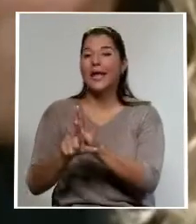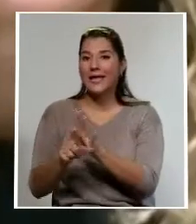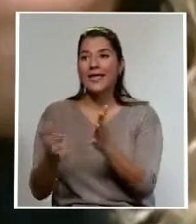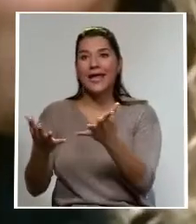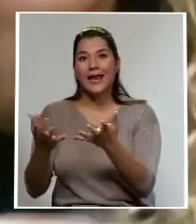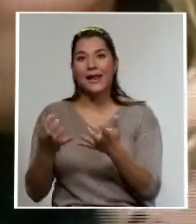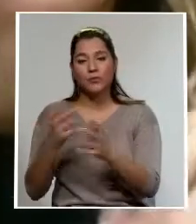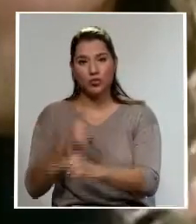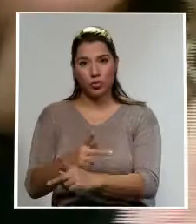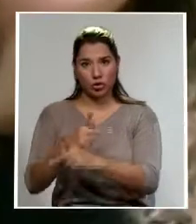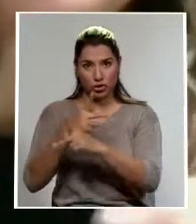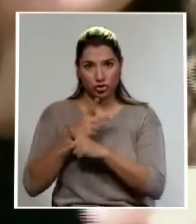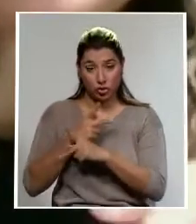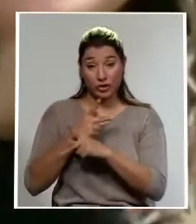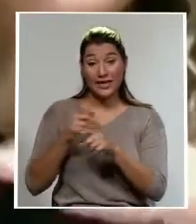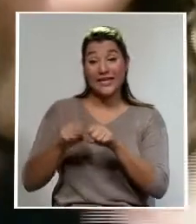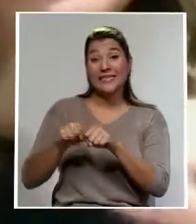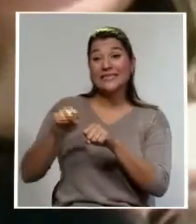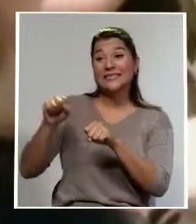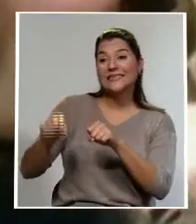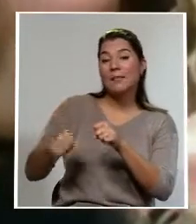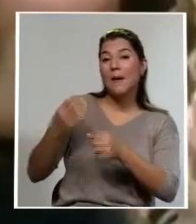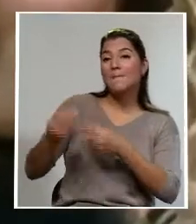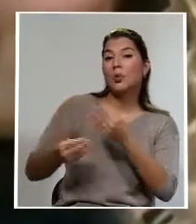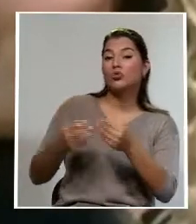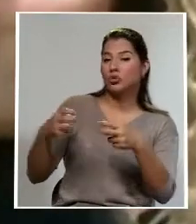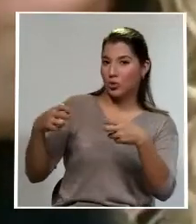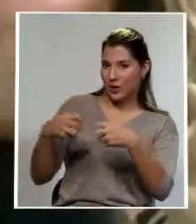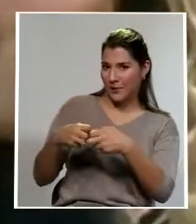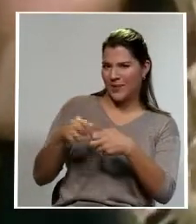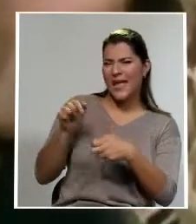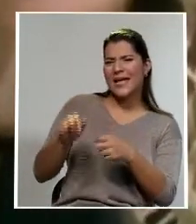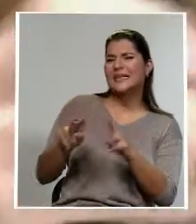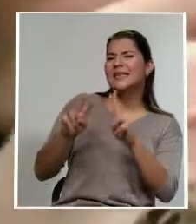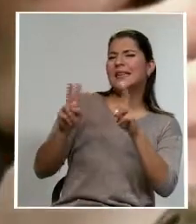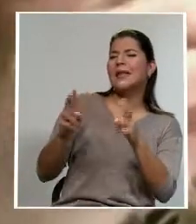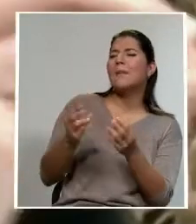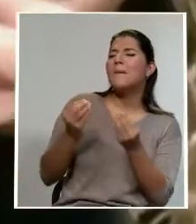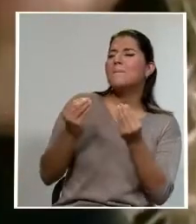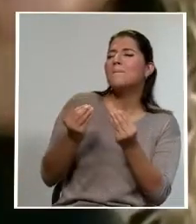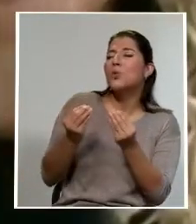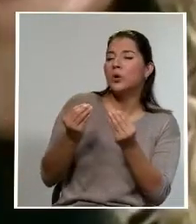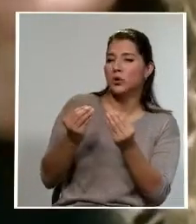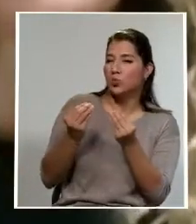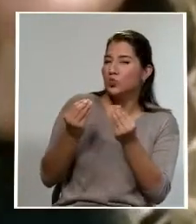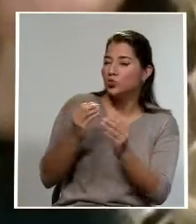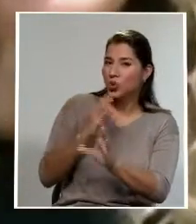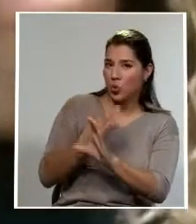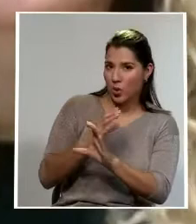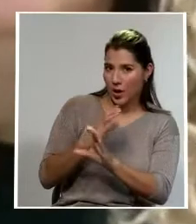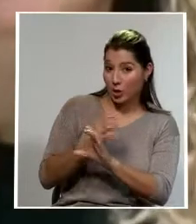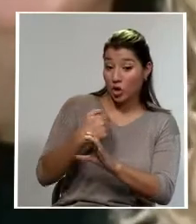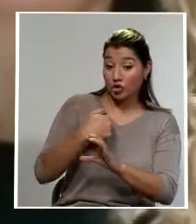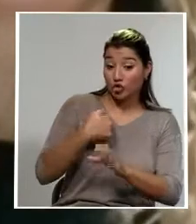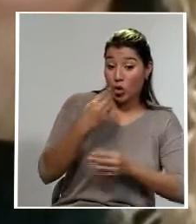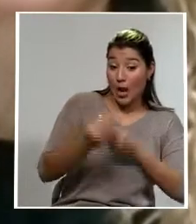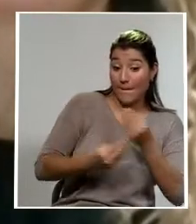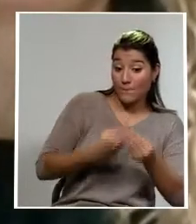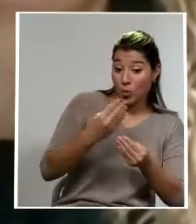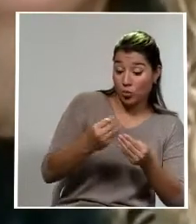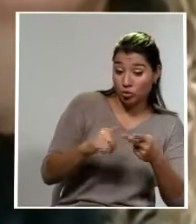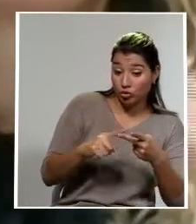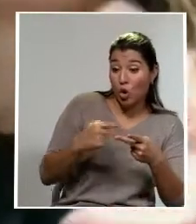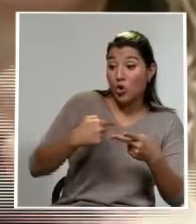qué? El tema de la electricidad es muy particular. Yo la produzco, la pongo en el sistema y la tengo que